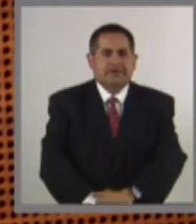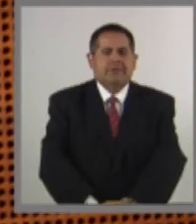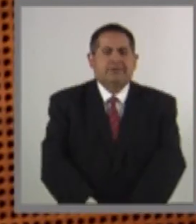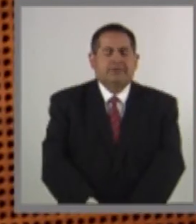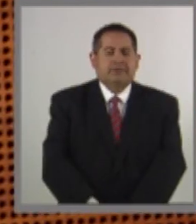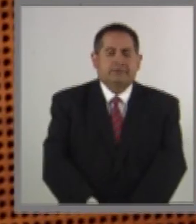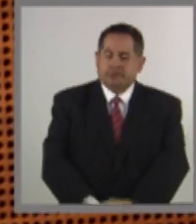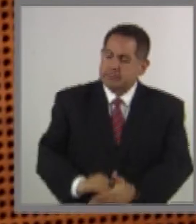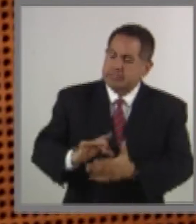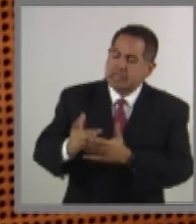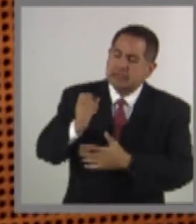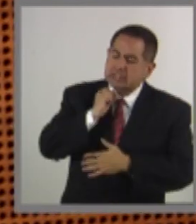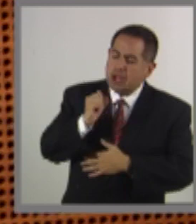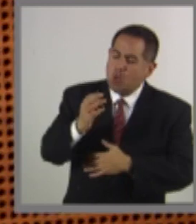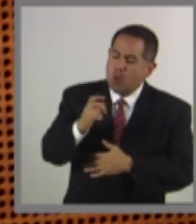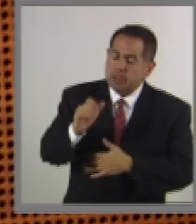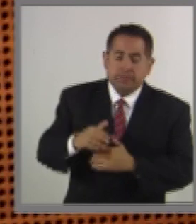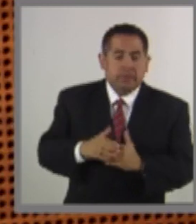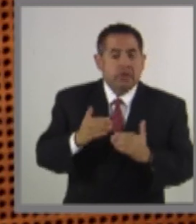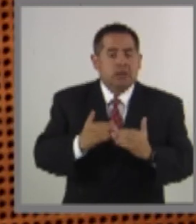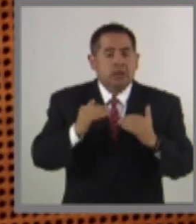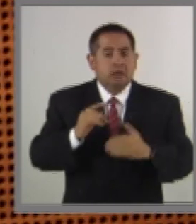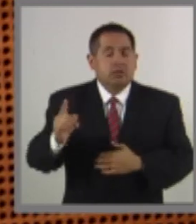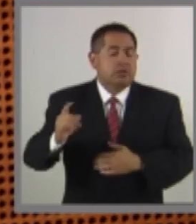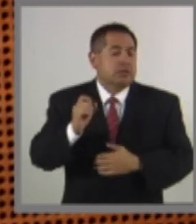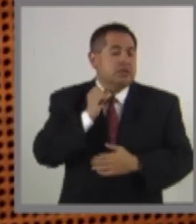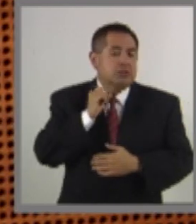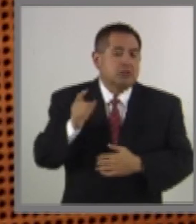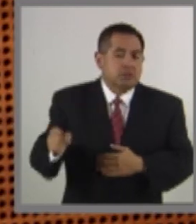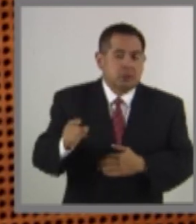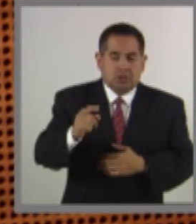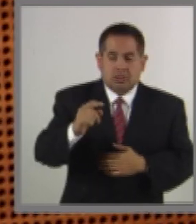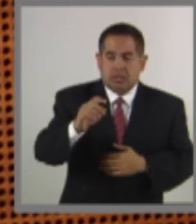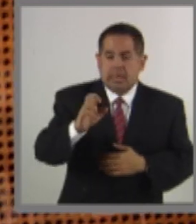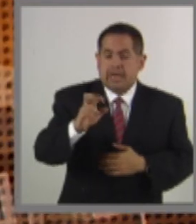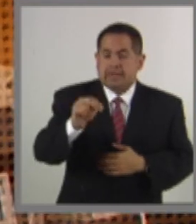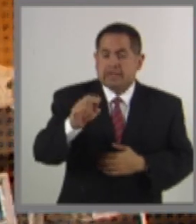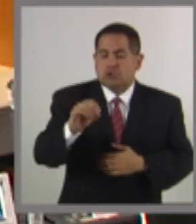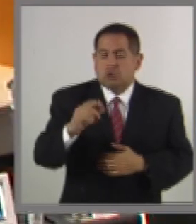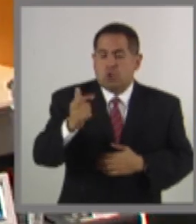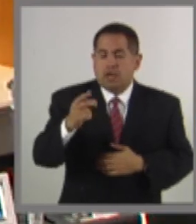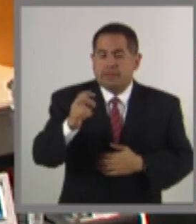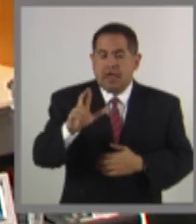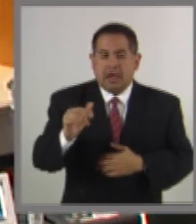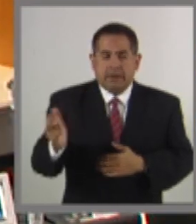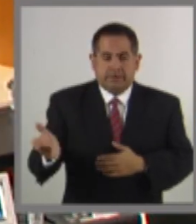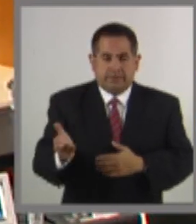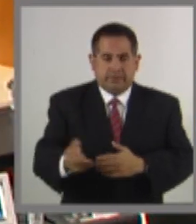Muchas gracias, senadora Cuellar. Tiene el uso de la palabra el senador Ernesto Gándara.